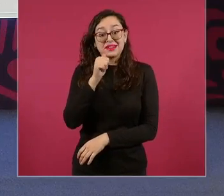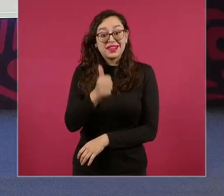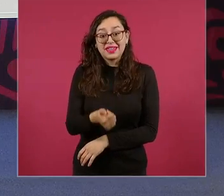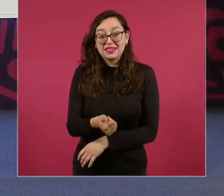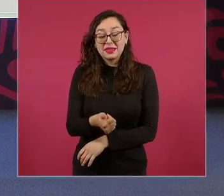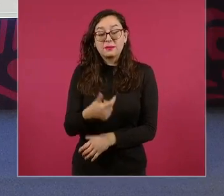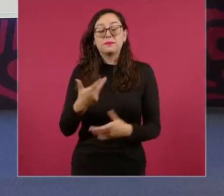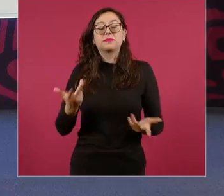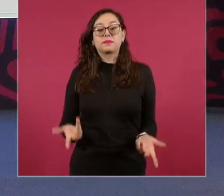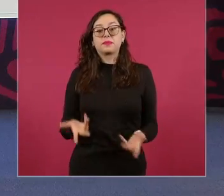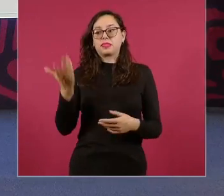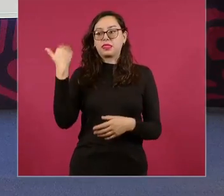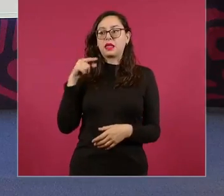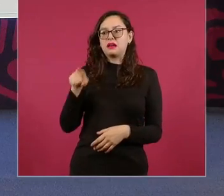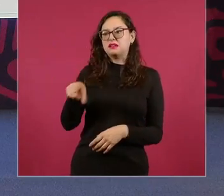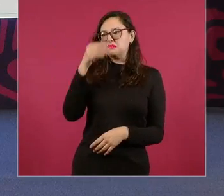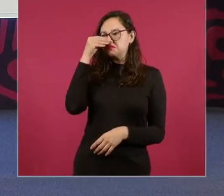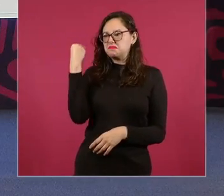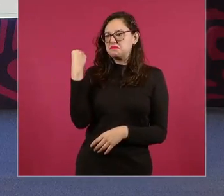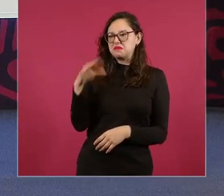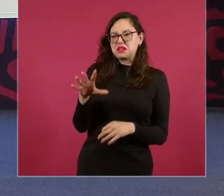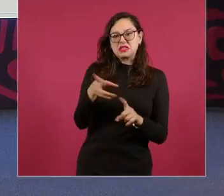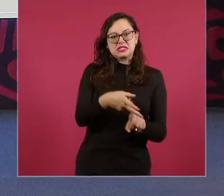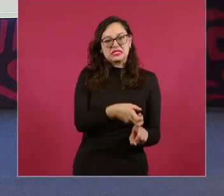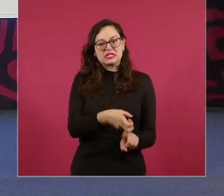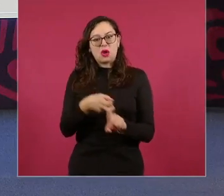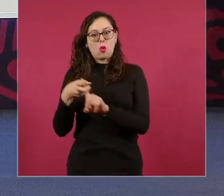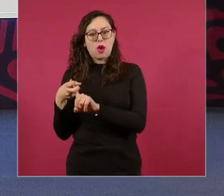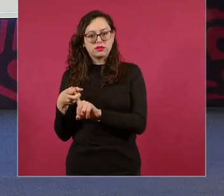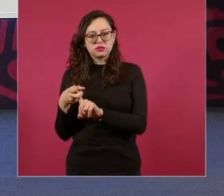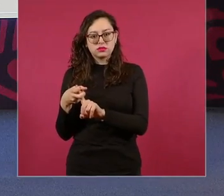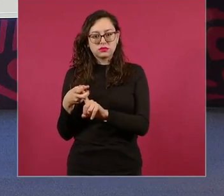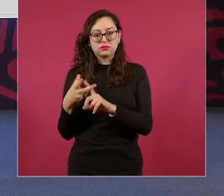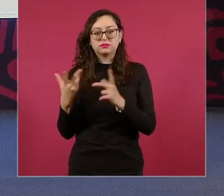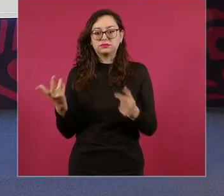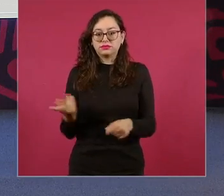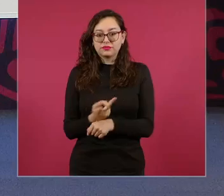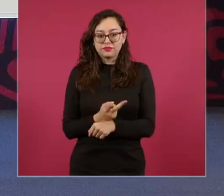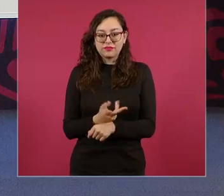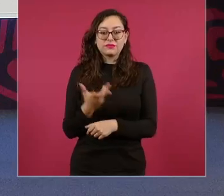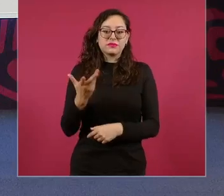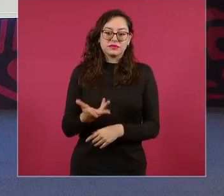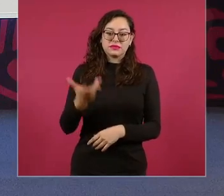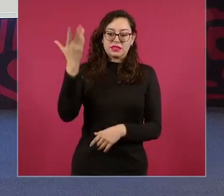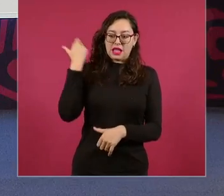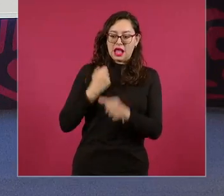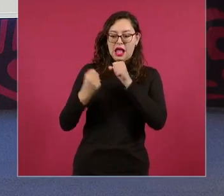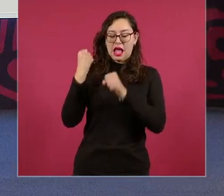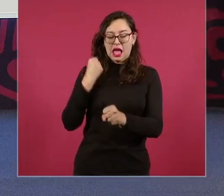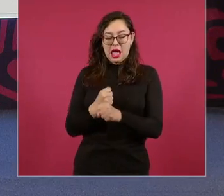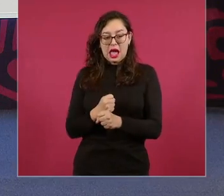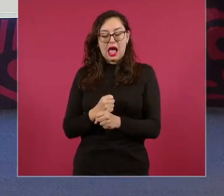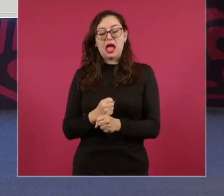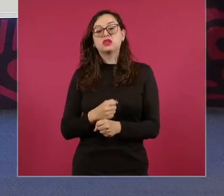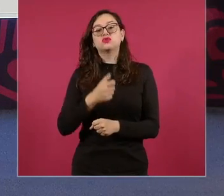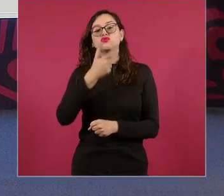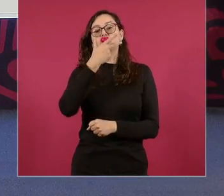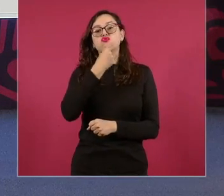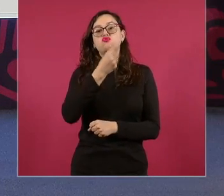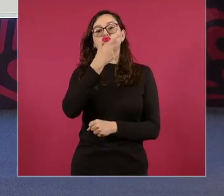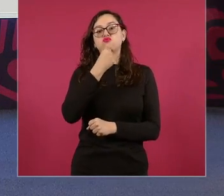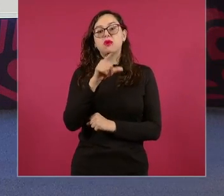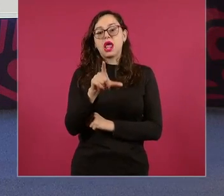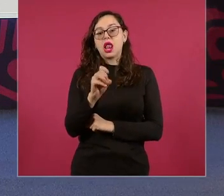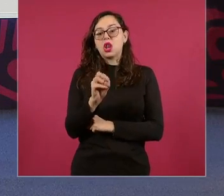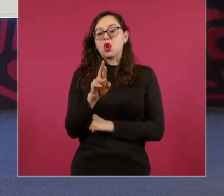dio en el marco de un montaje difundido en el noticiario de Carlos Loret con